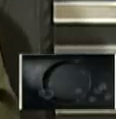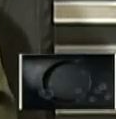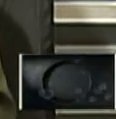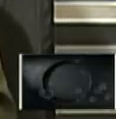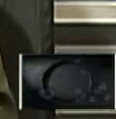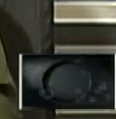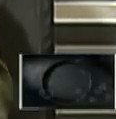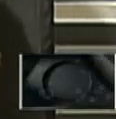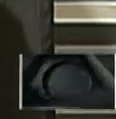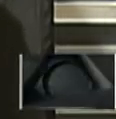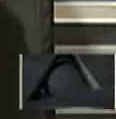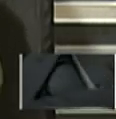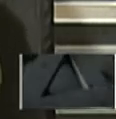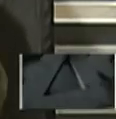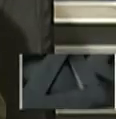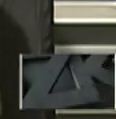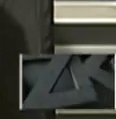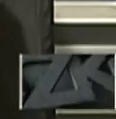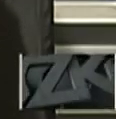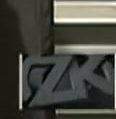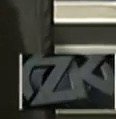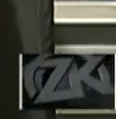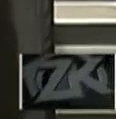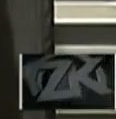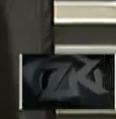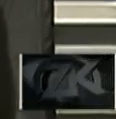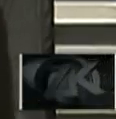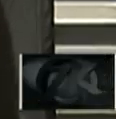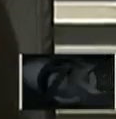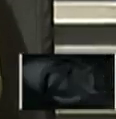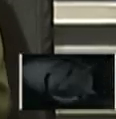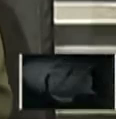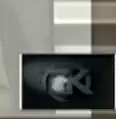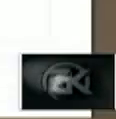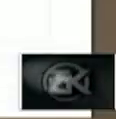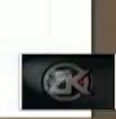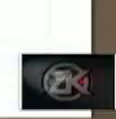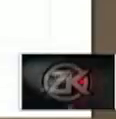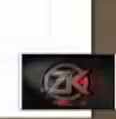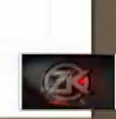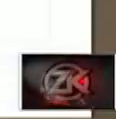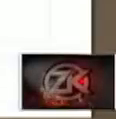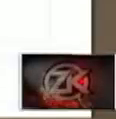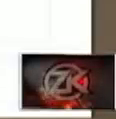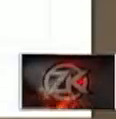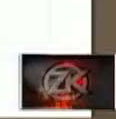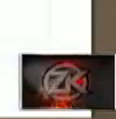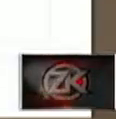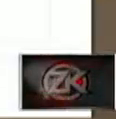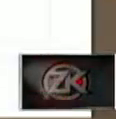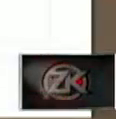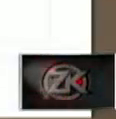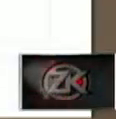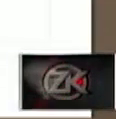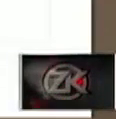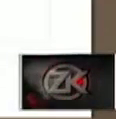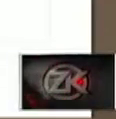capricho, tanta cosa, y Vecchio ni siquiera se terminó mudando ahí a la sede de la embajada. Tenemos ya, tenemos la fotografía, tenemos la